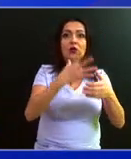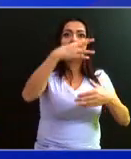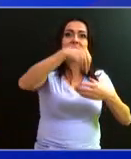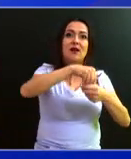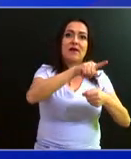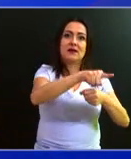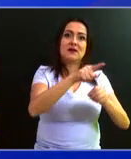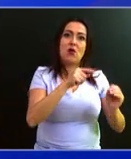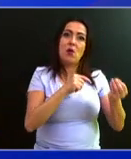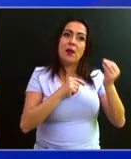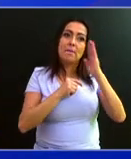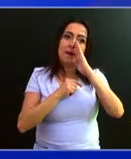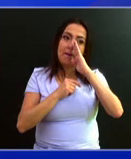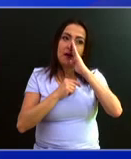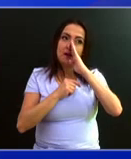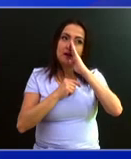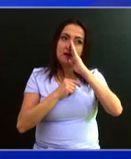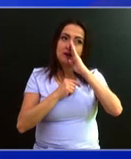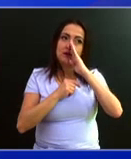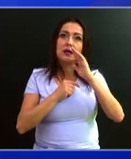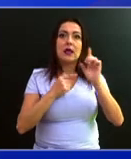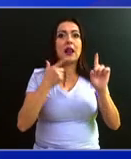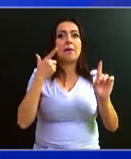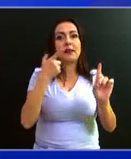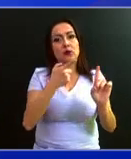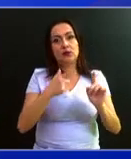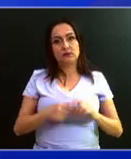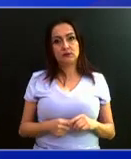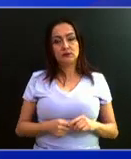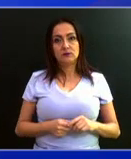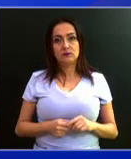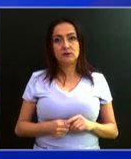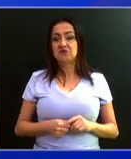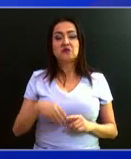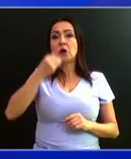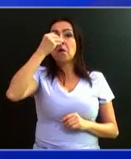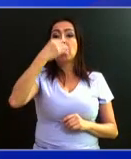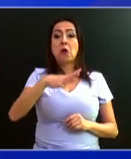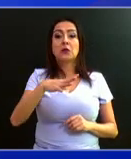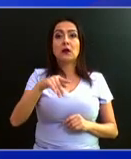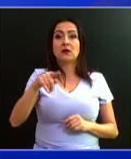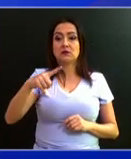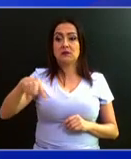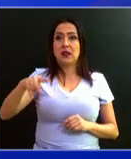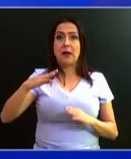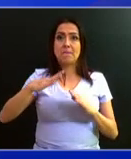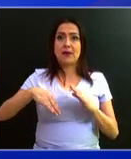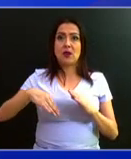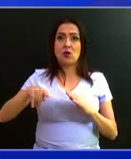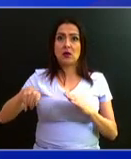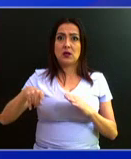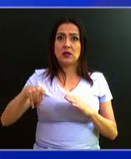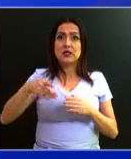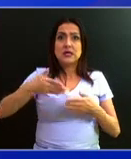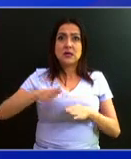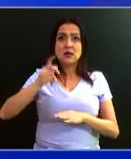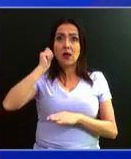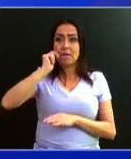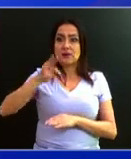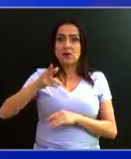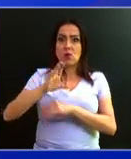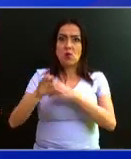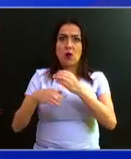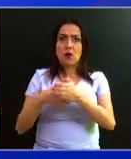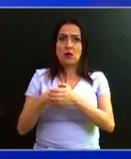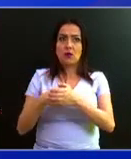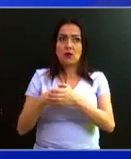esta joven madre y arremetió contra ella. Inclusive no le importó que estaba la menor de sus hijas en ese mismo cuarto. Ahí